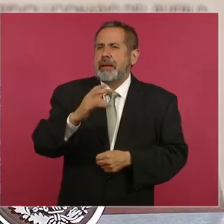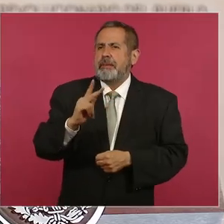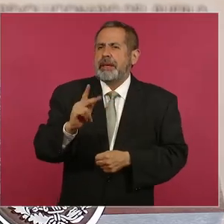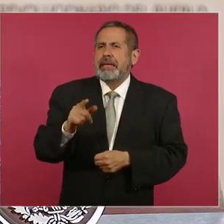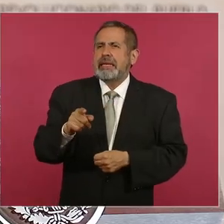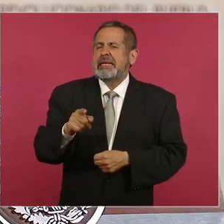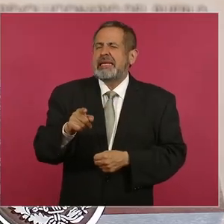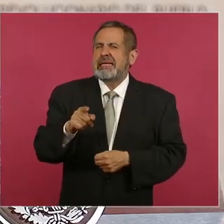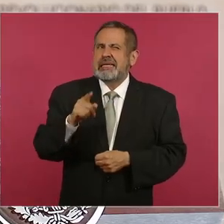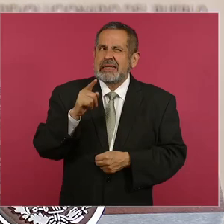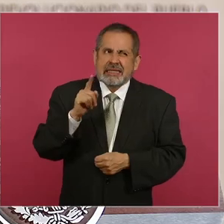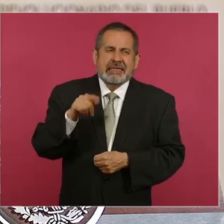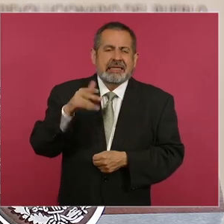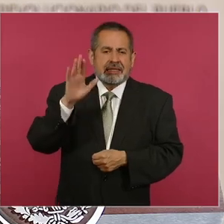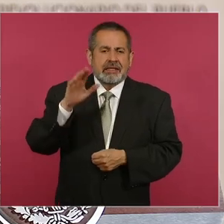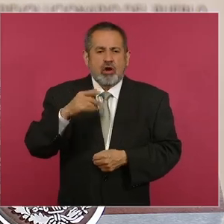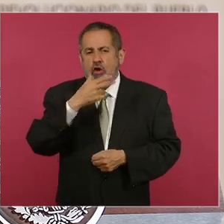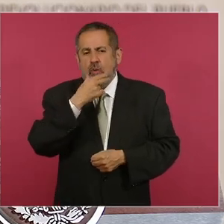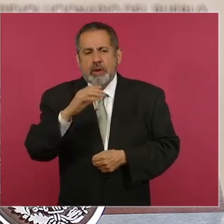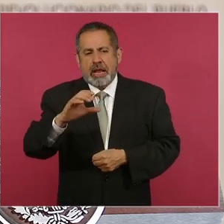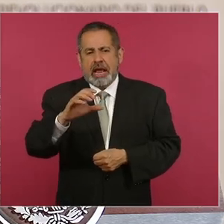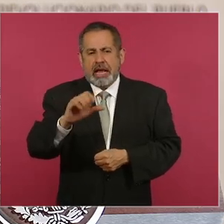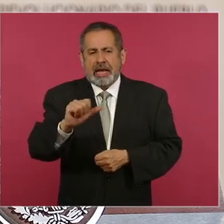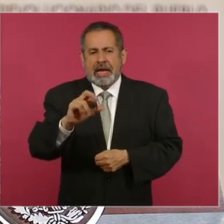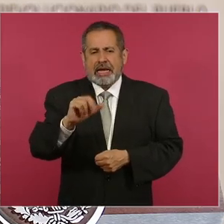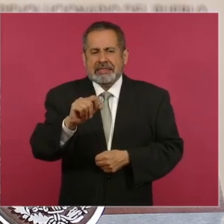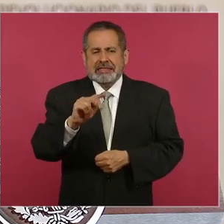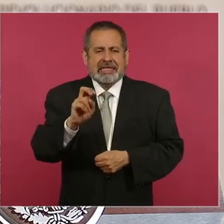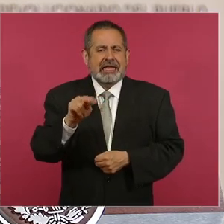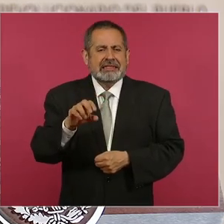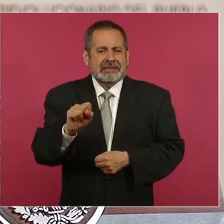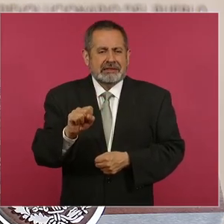entre otros, Cárcens,